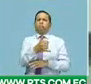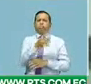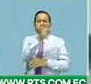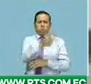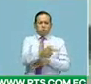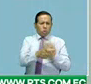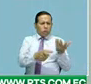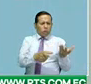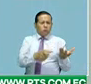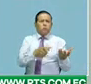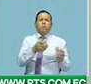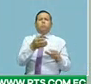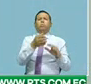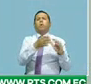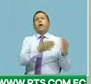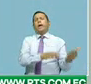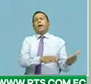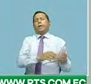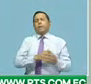grupal